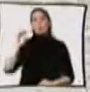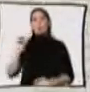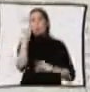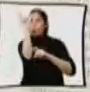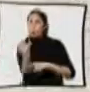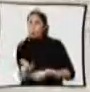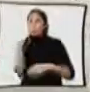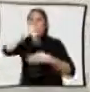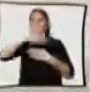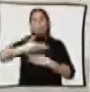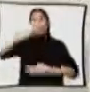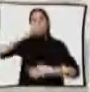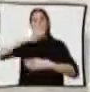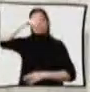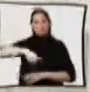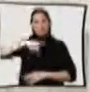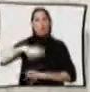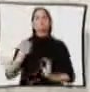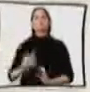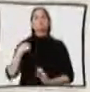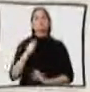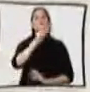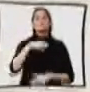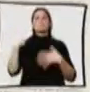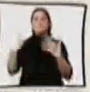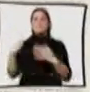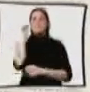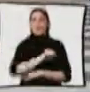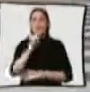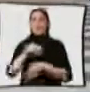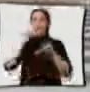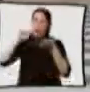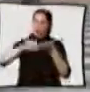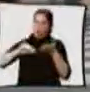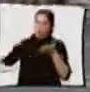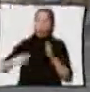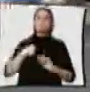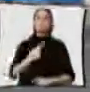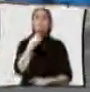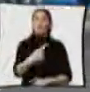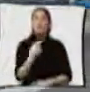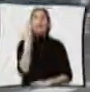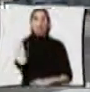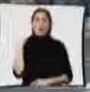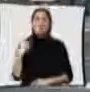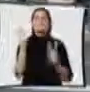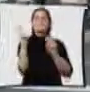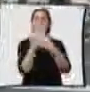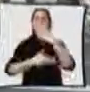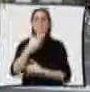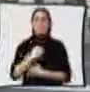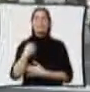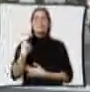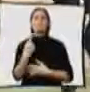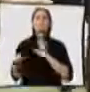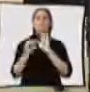ha hecho popular su columna en el diario Hoy. Lleva 26 años escribiendo para prensa. Reconoce que antes el tratamiento que se le daba a la